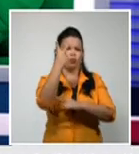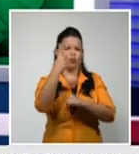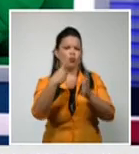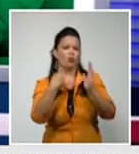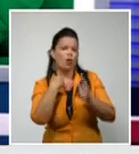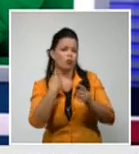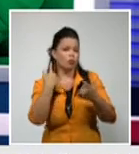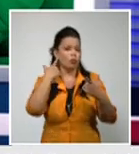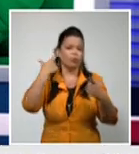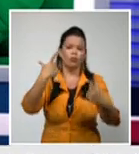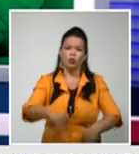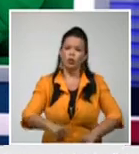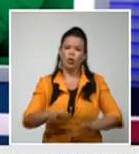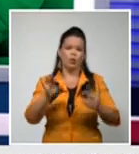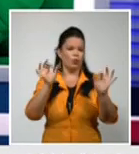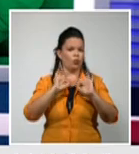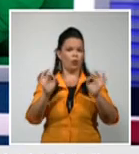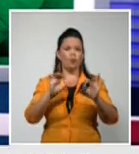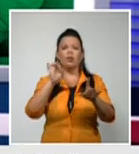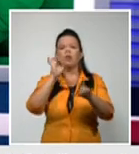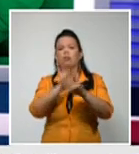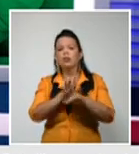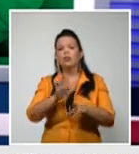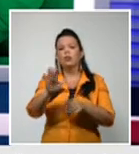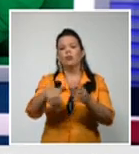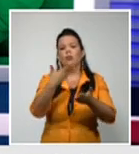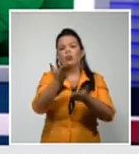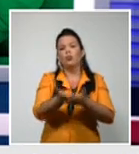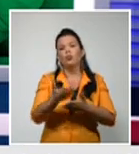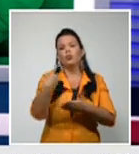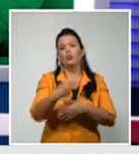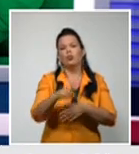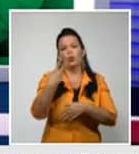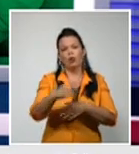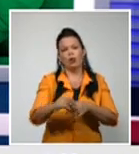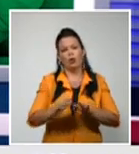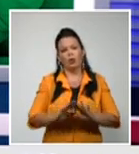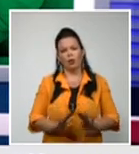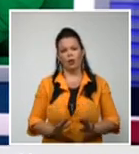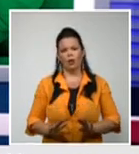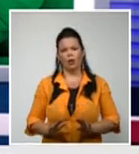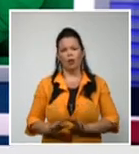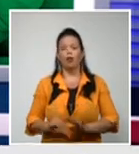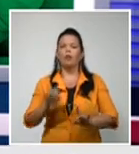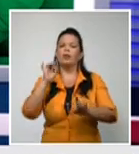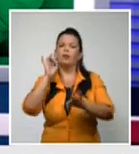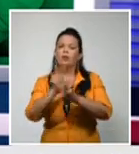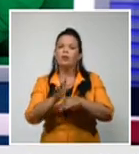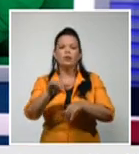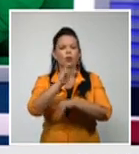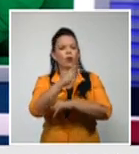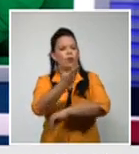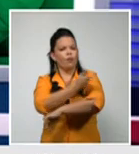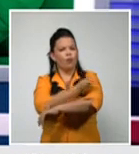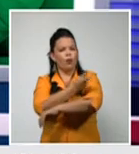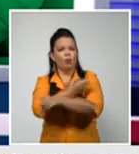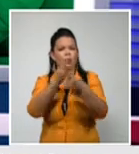ahora no parece ser que compitan con las vacunas, las nuevas cepas que también